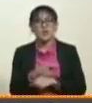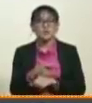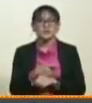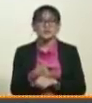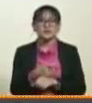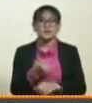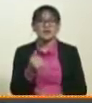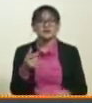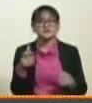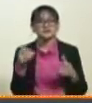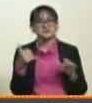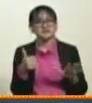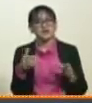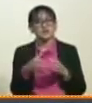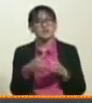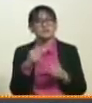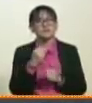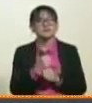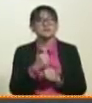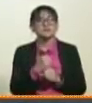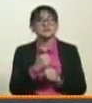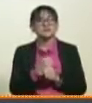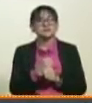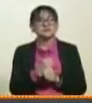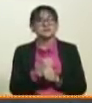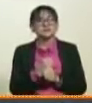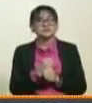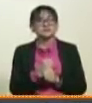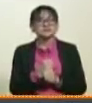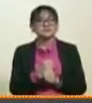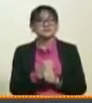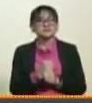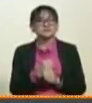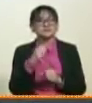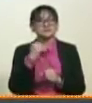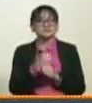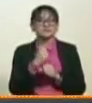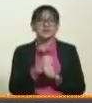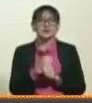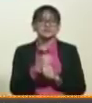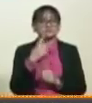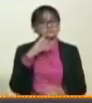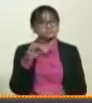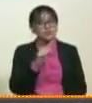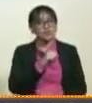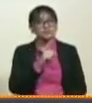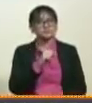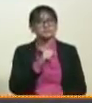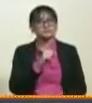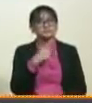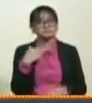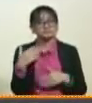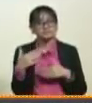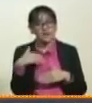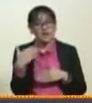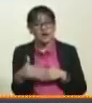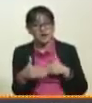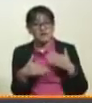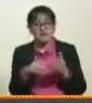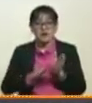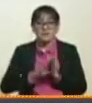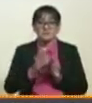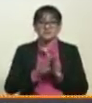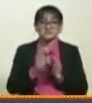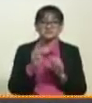gritase diferentes de trabajo guiado por árboles en todo se está trabajando porque detectamos que cada vez que nosotros avanzamos en una de